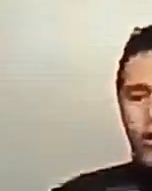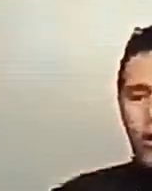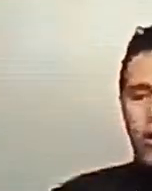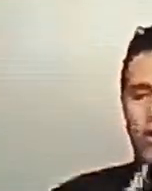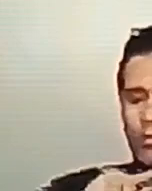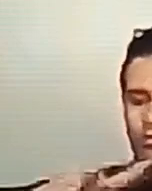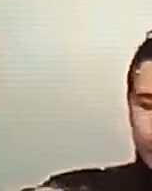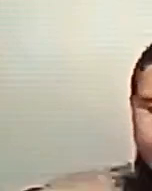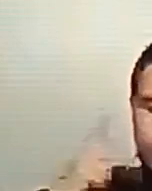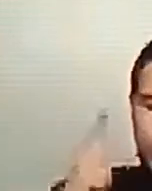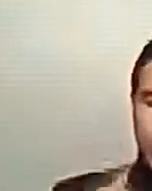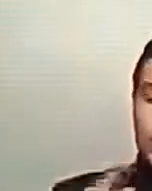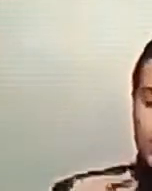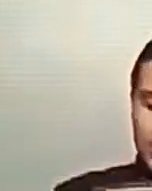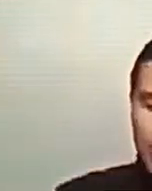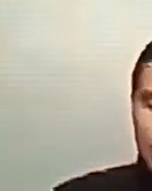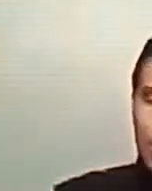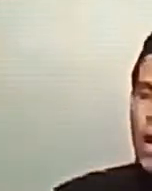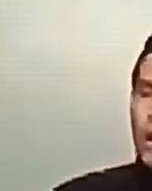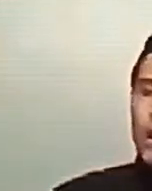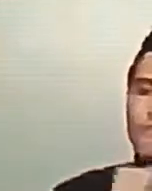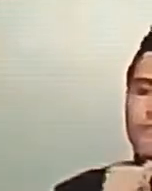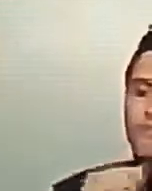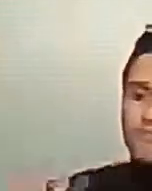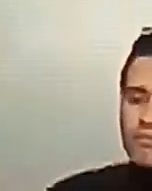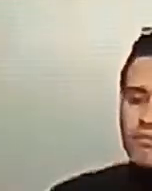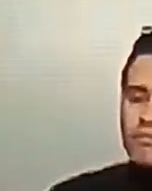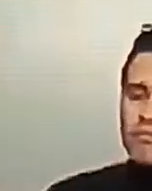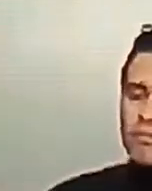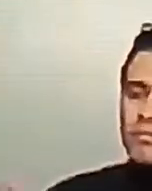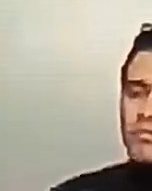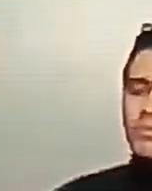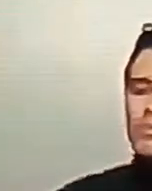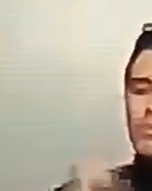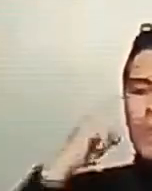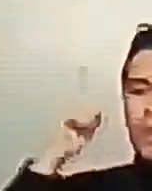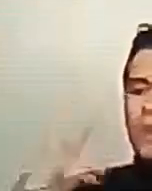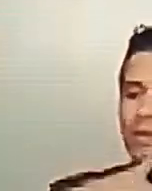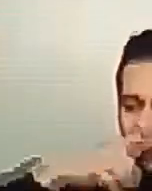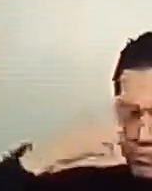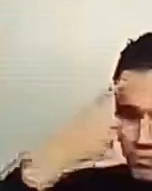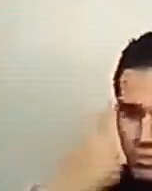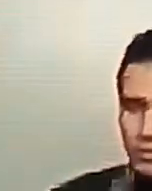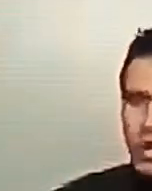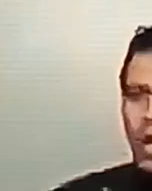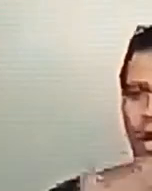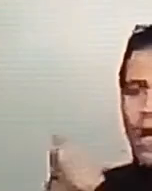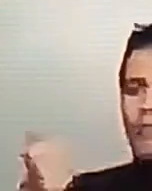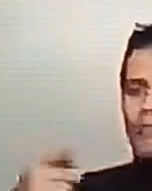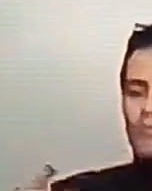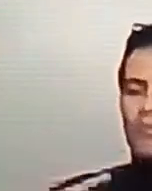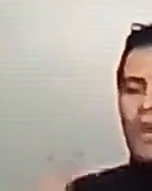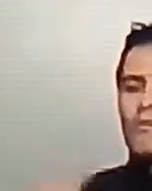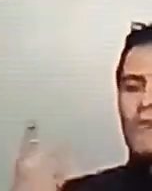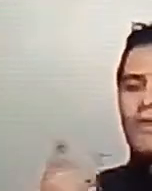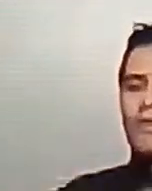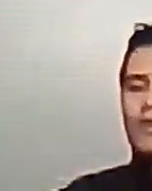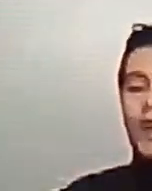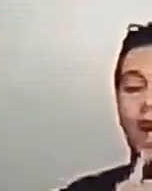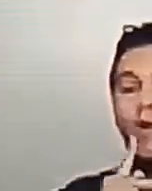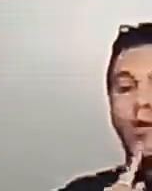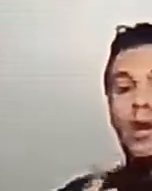prefectura del Guayas no ha impulsado para garantizar el buen vivir de la población. Y de eso